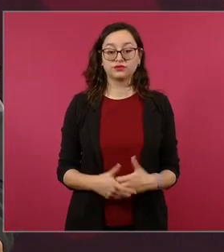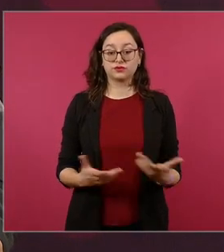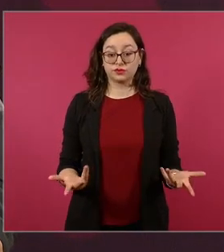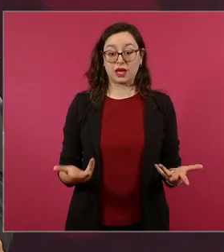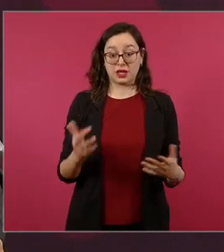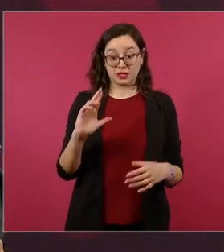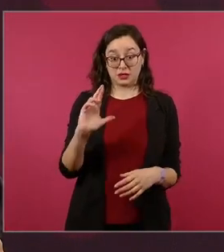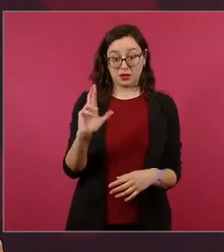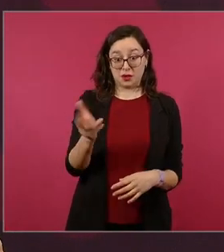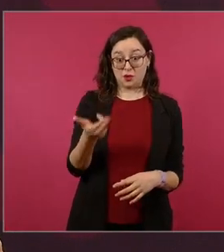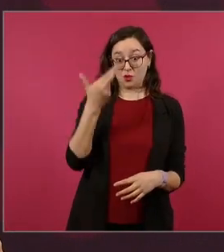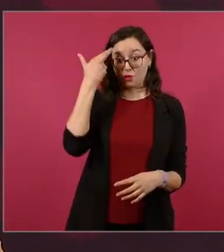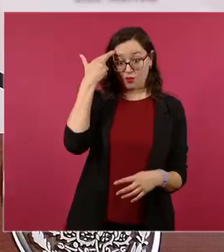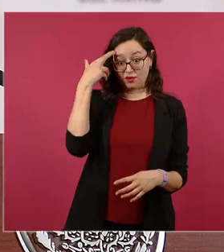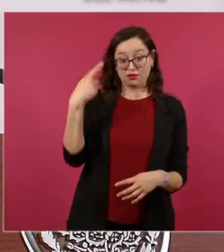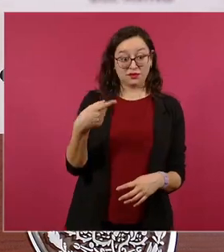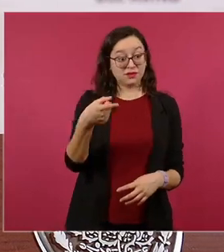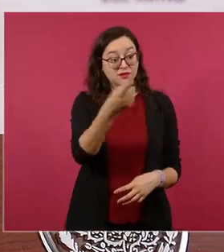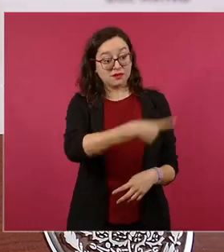de